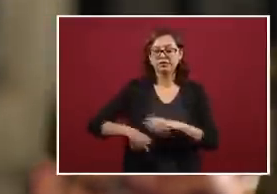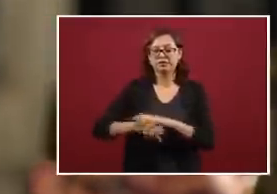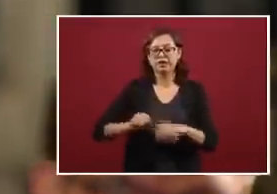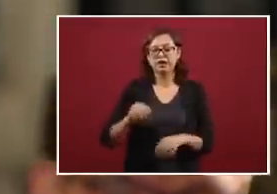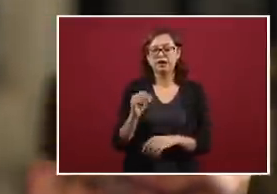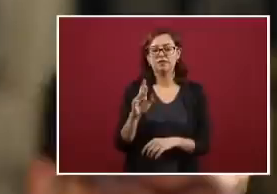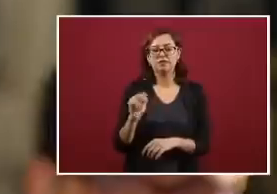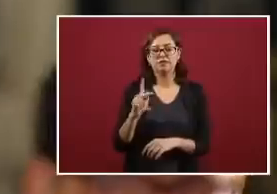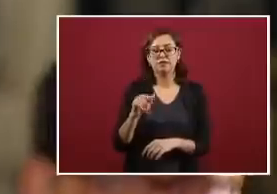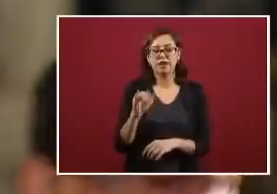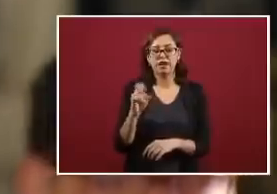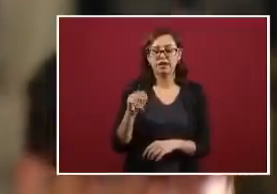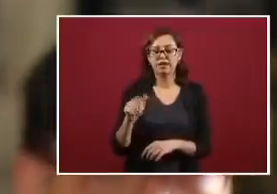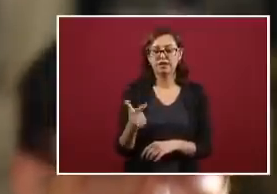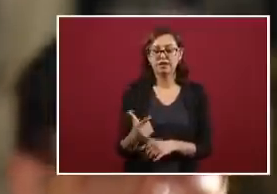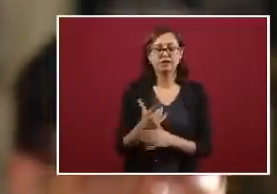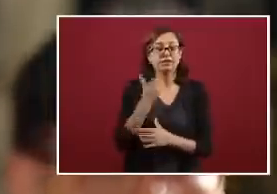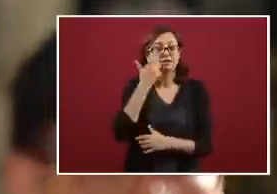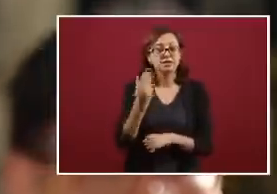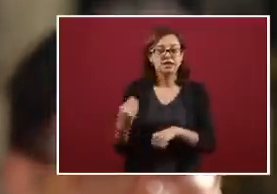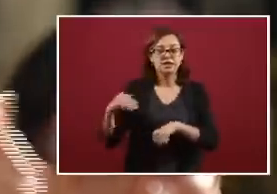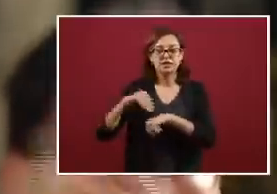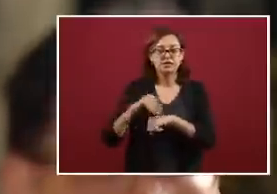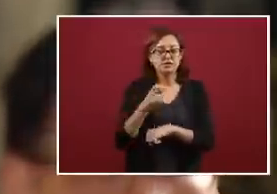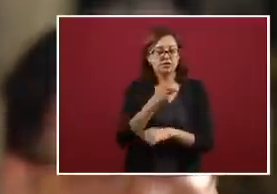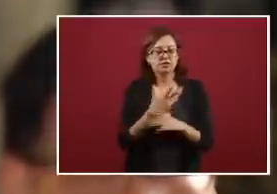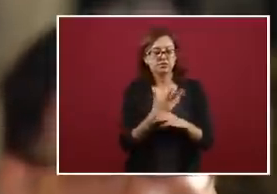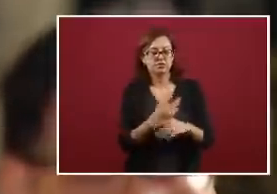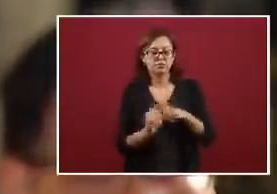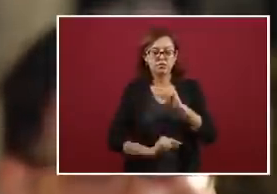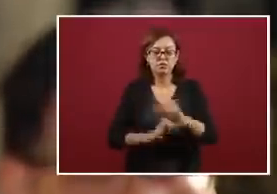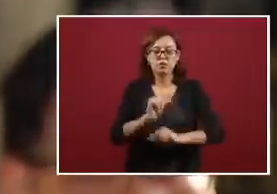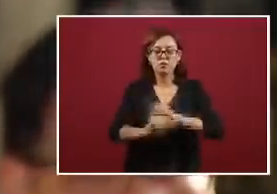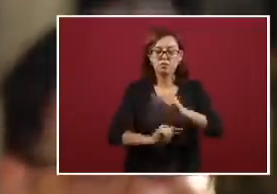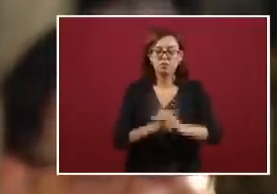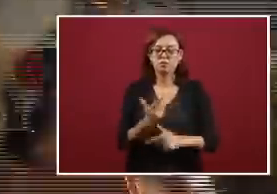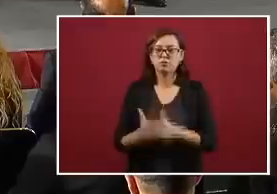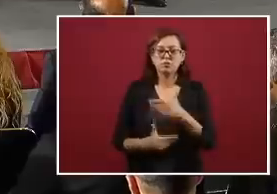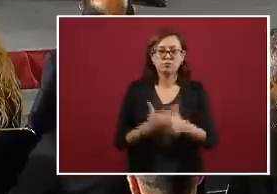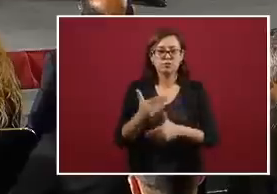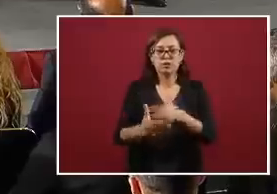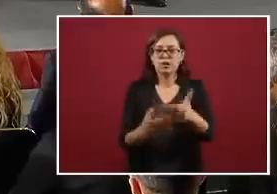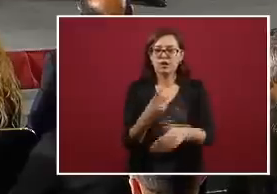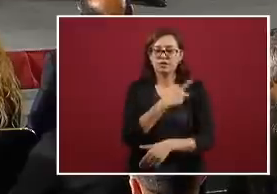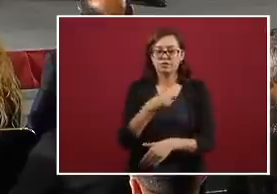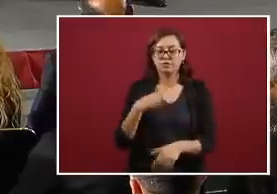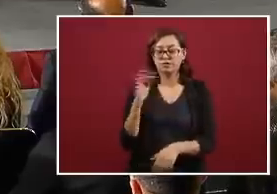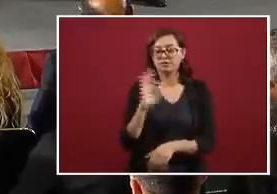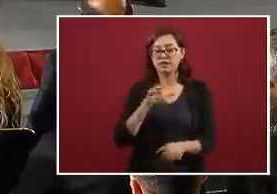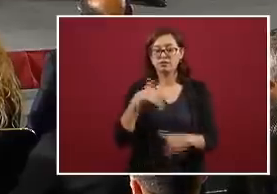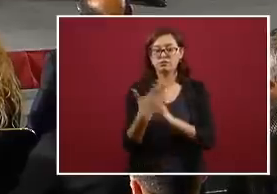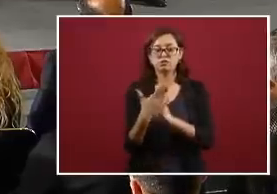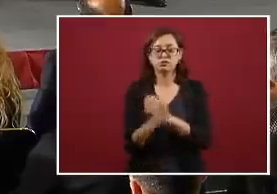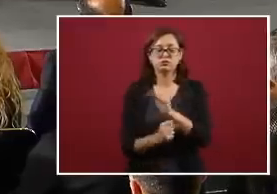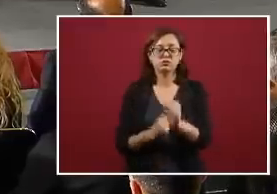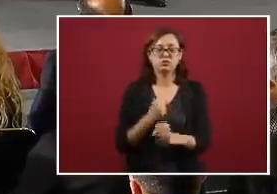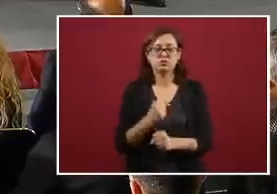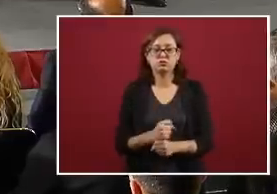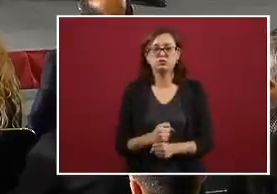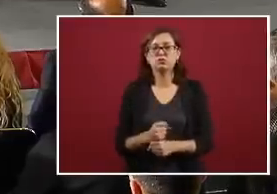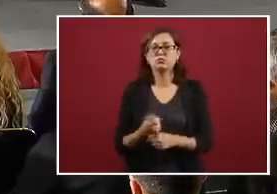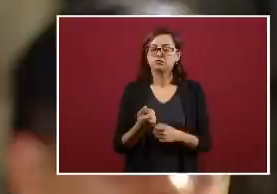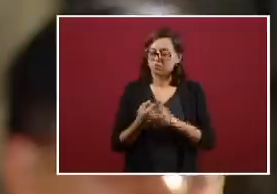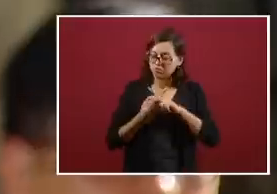Estados Unidos. Lo que Armando Guadiana argumenta es que poco a poco, bueno, eventualmente tendrán que ir hacia el siguiente año incluso a empezar a tener